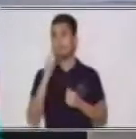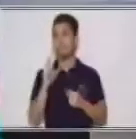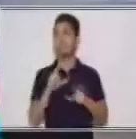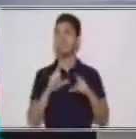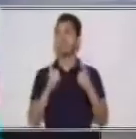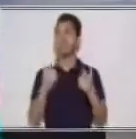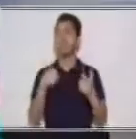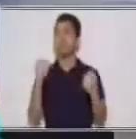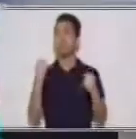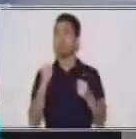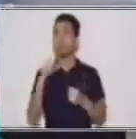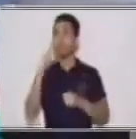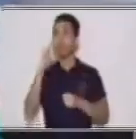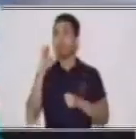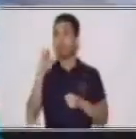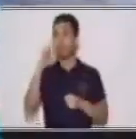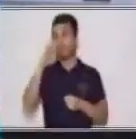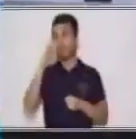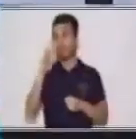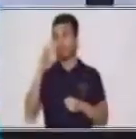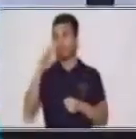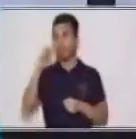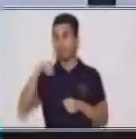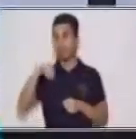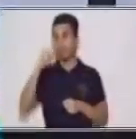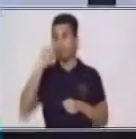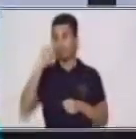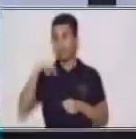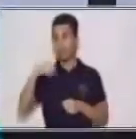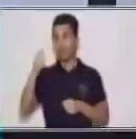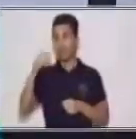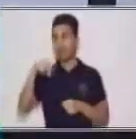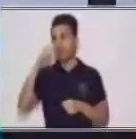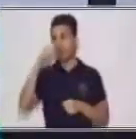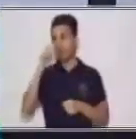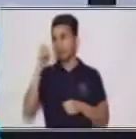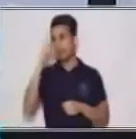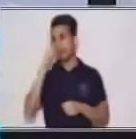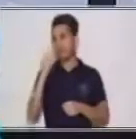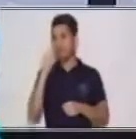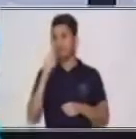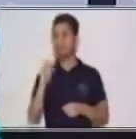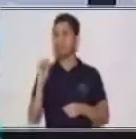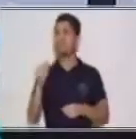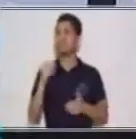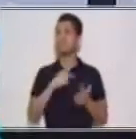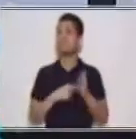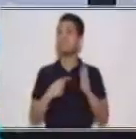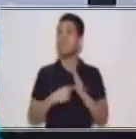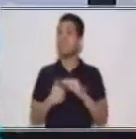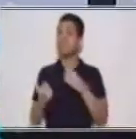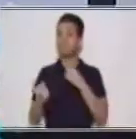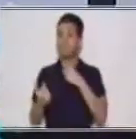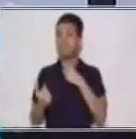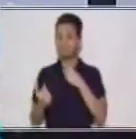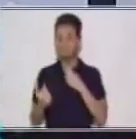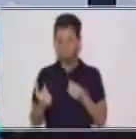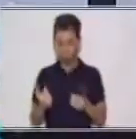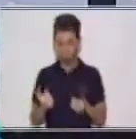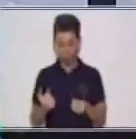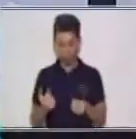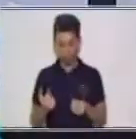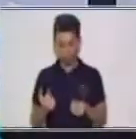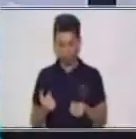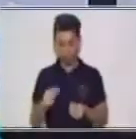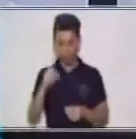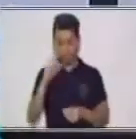son determinantes, vamos a decir qué significa una determinante. Una determinante va a ser aquella que esté